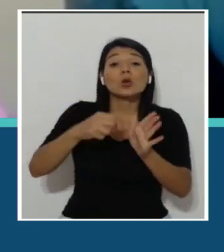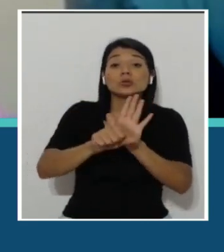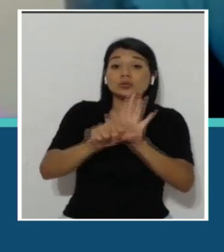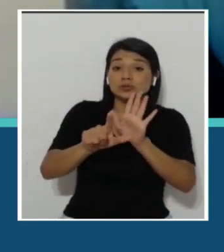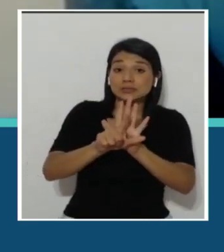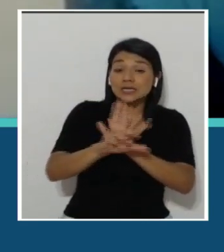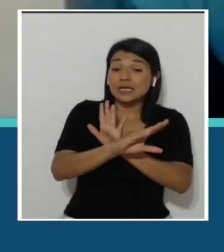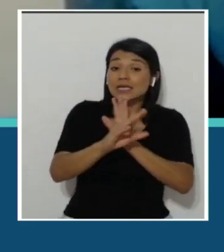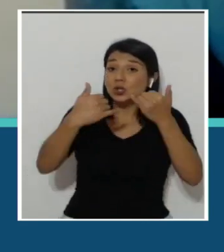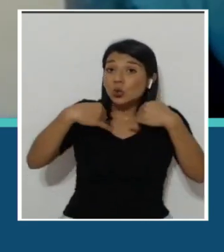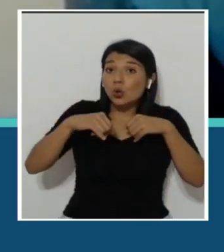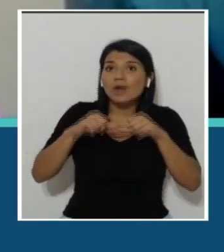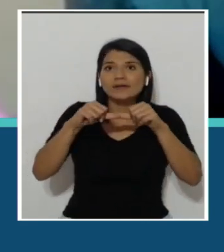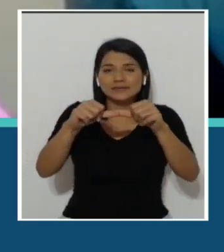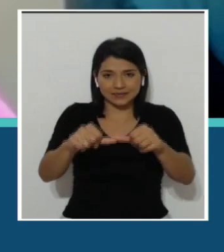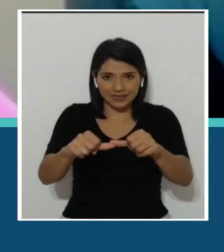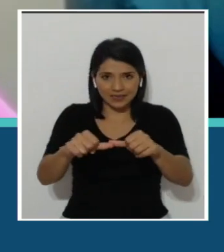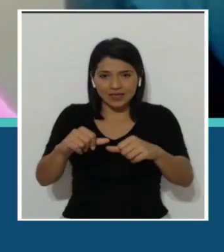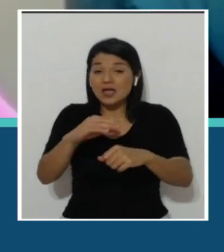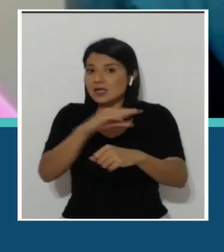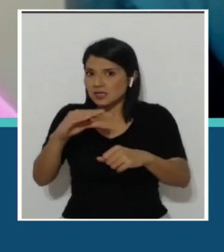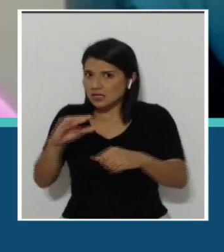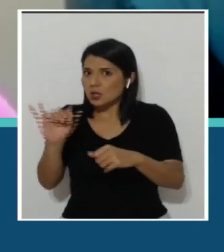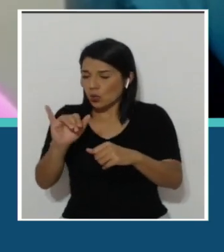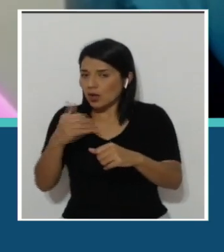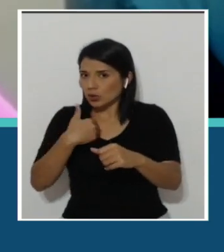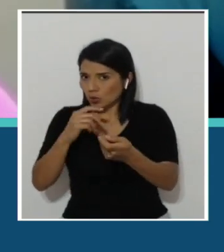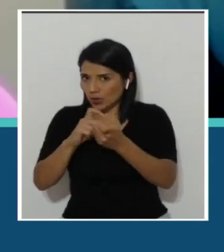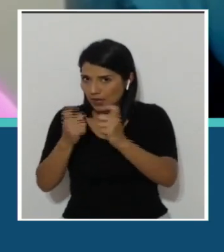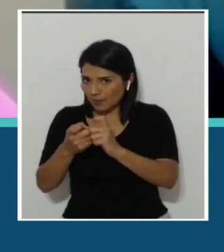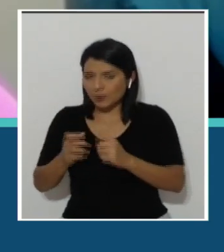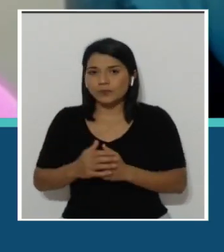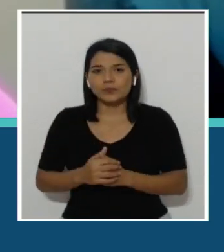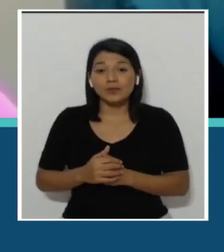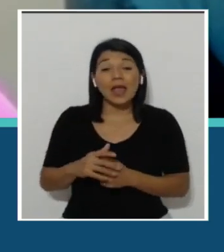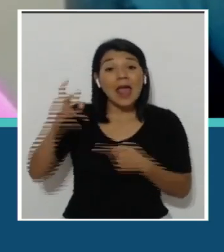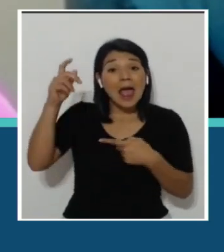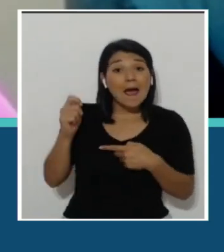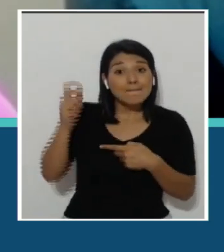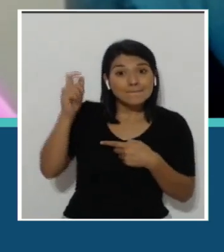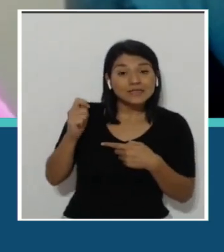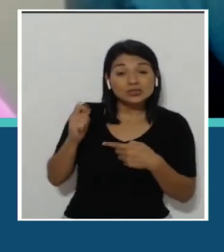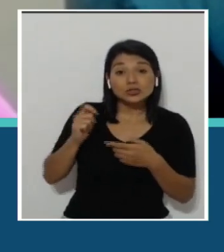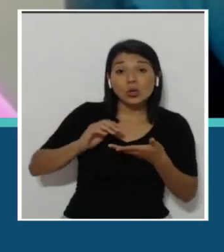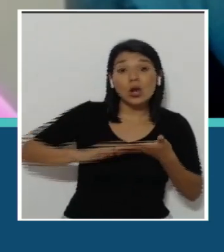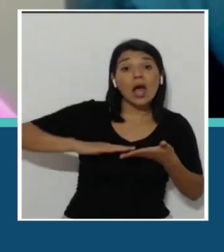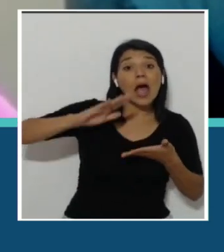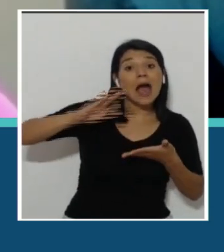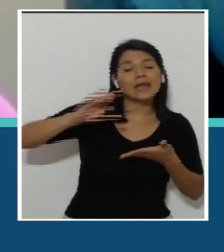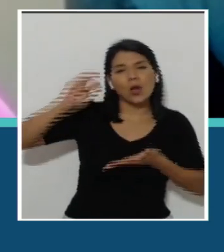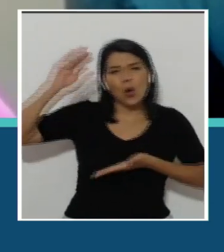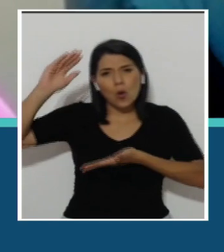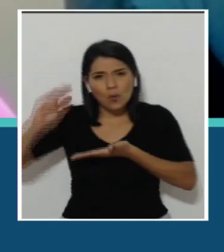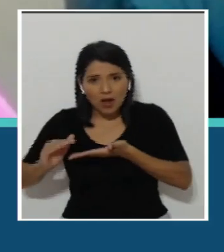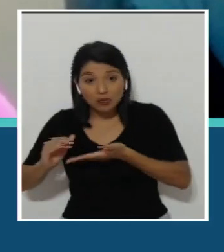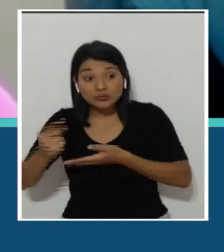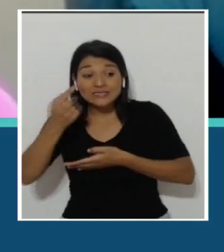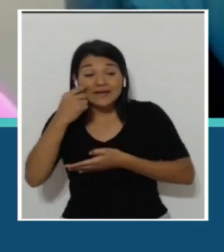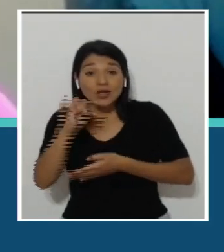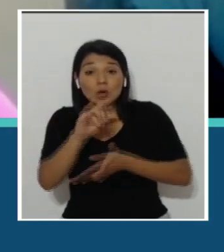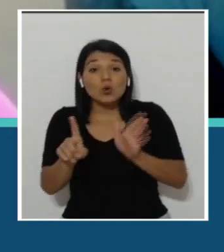vigencia y que aún así han sido modificadas. Dado que la pensión alta o baja es considerada como un derecho humano en Costa